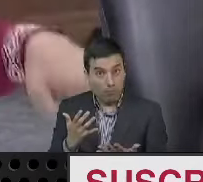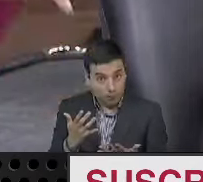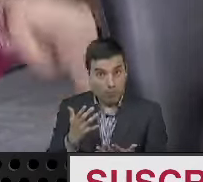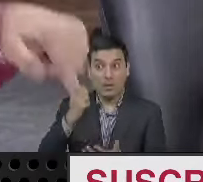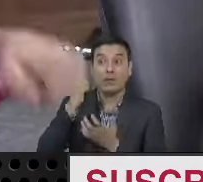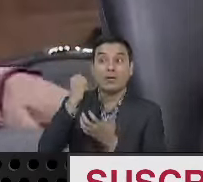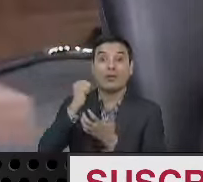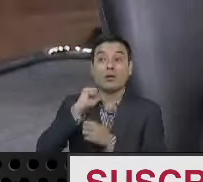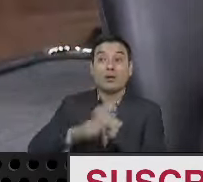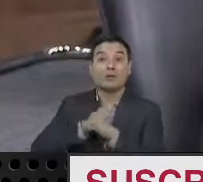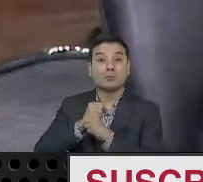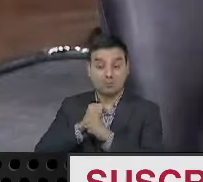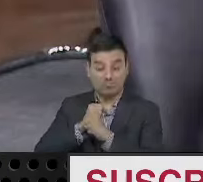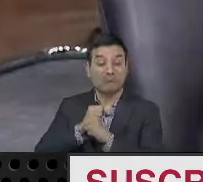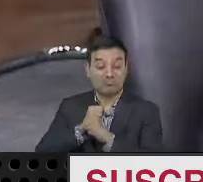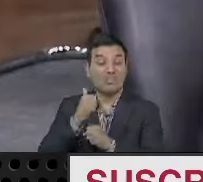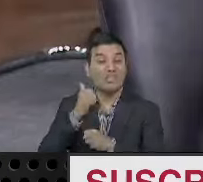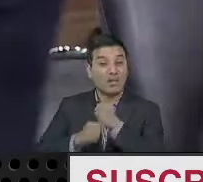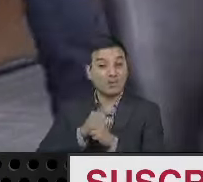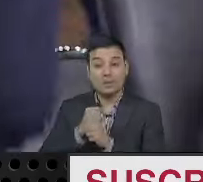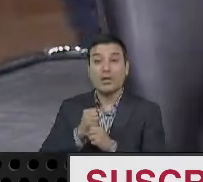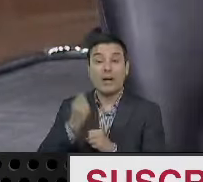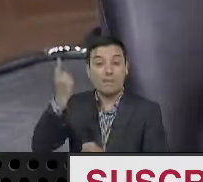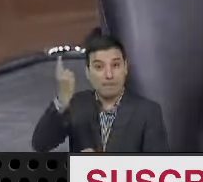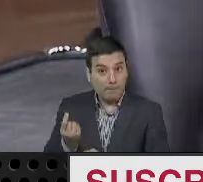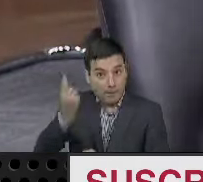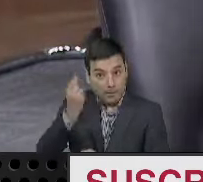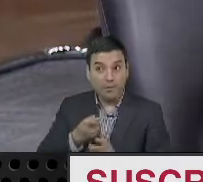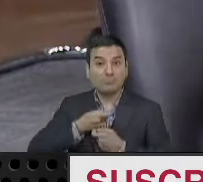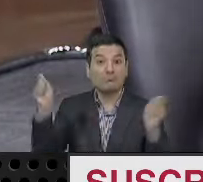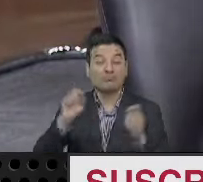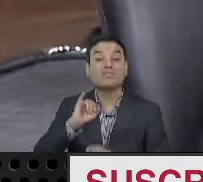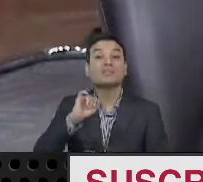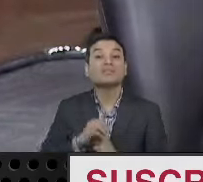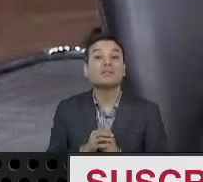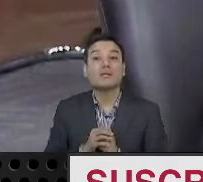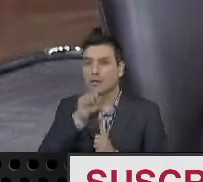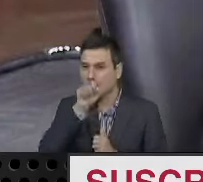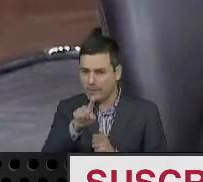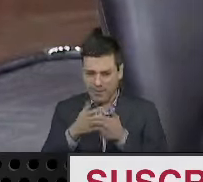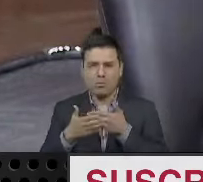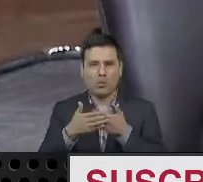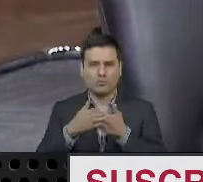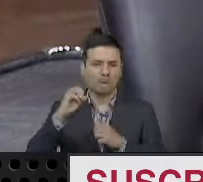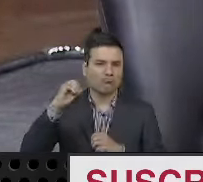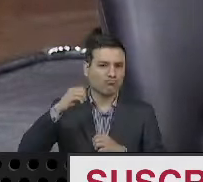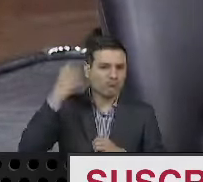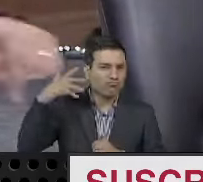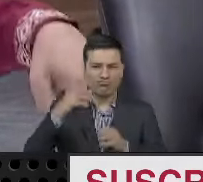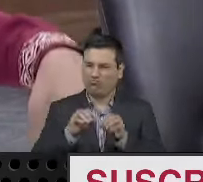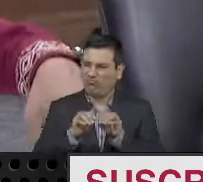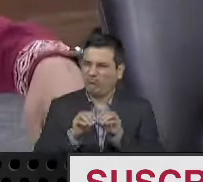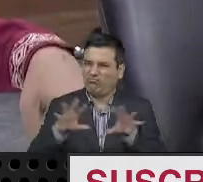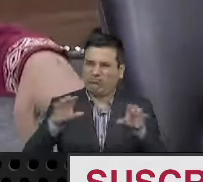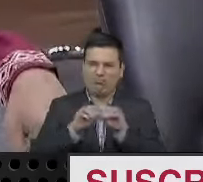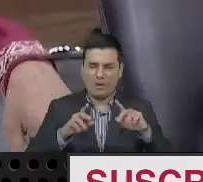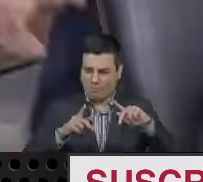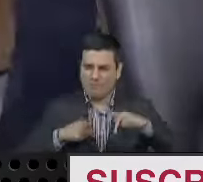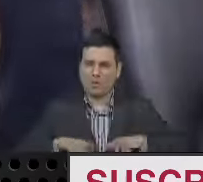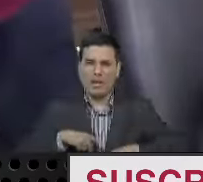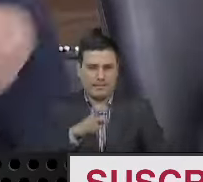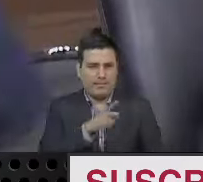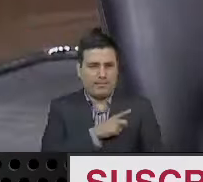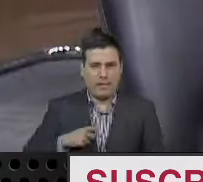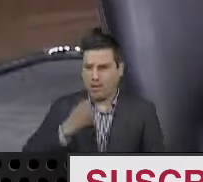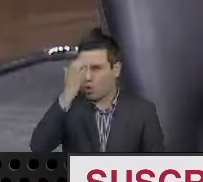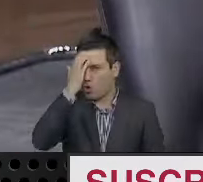egresos de todos estos 6 años para que hubiera recursos en esos programas sociales y vamos a iniciar una campaña muy fuerte en morena para que la gente conozca esta realidad